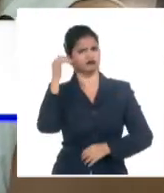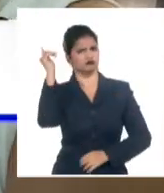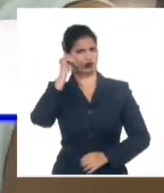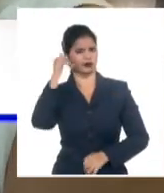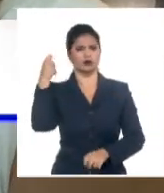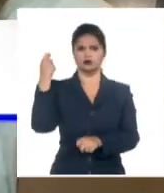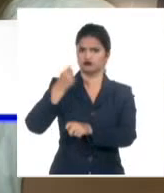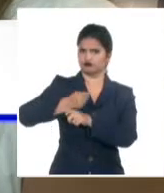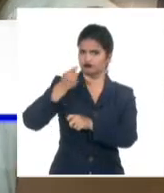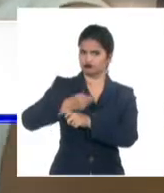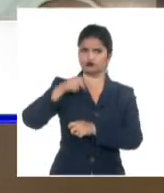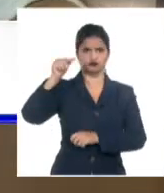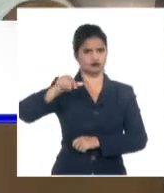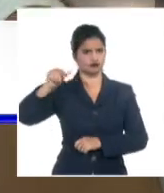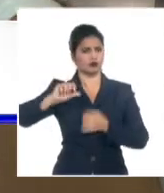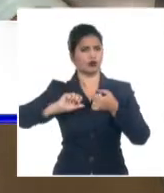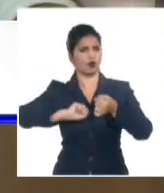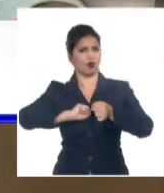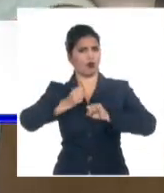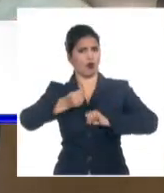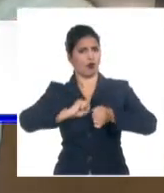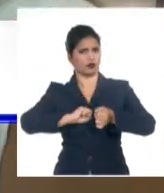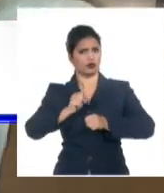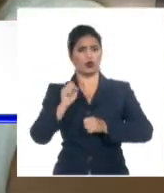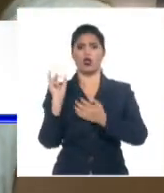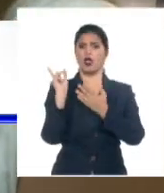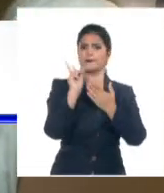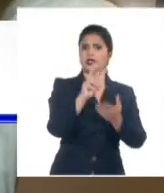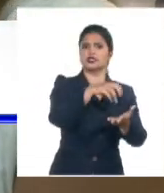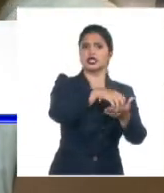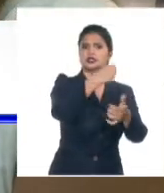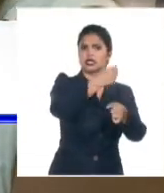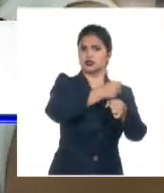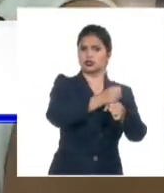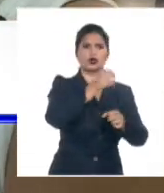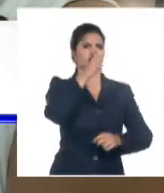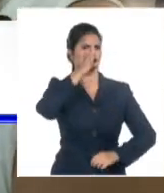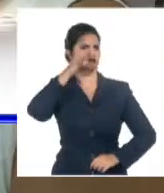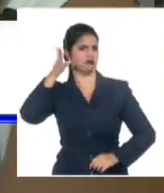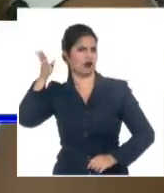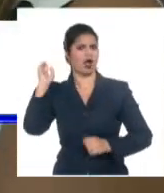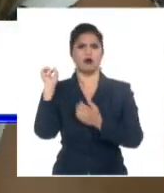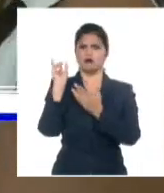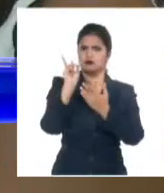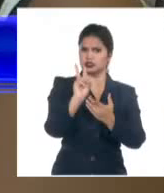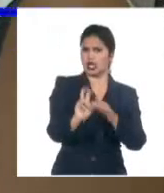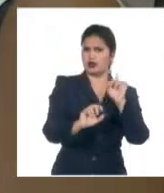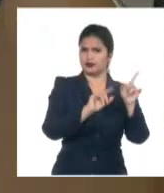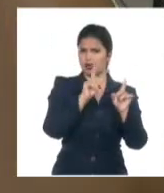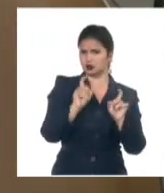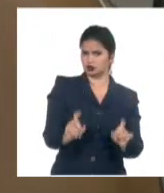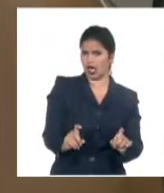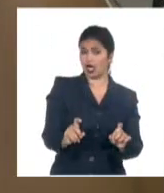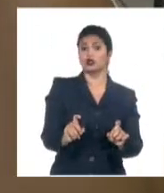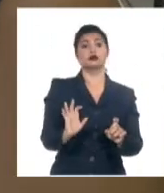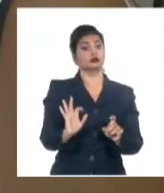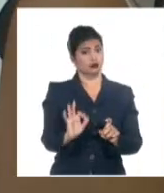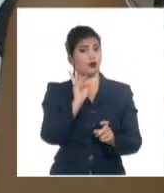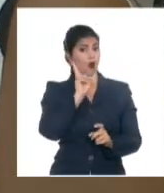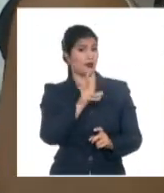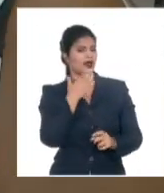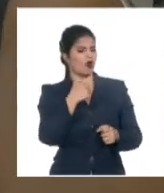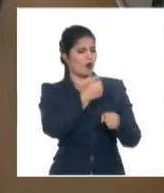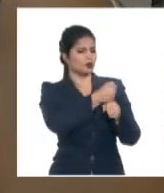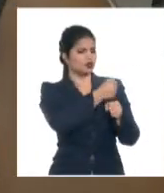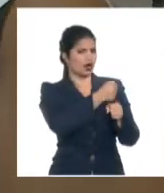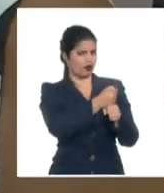capacitaciones, de controles, de inspecciones. Eso lo estamos diciendo. O sea, hay un reconocimiento. Lo único que está dicho es que no hay